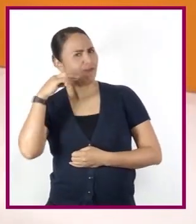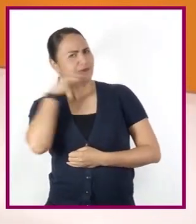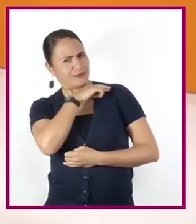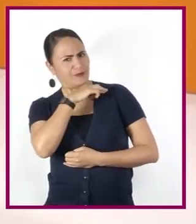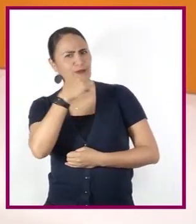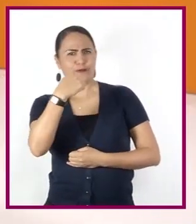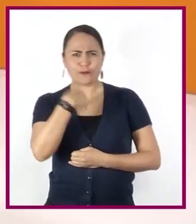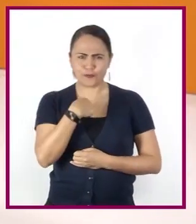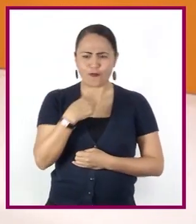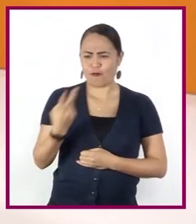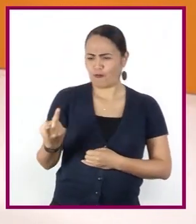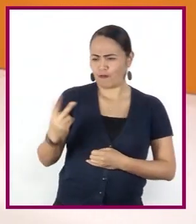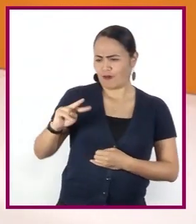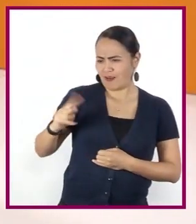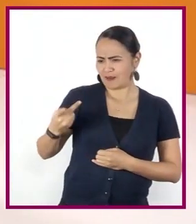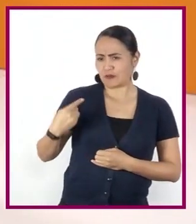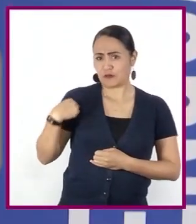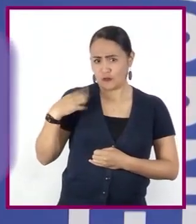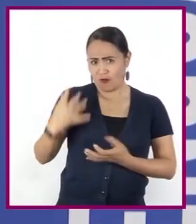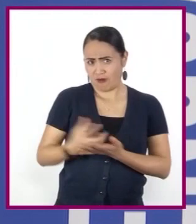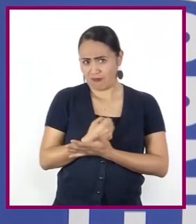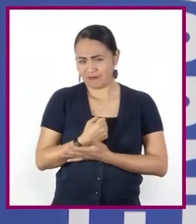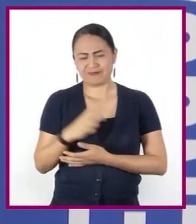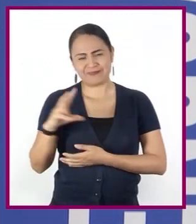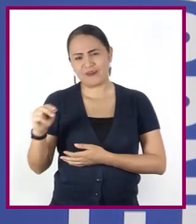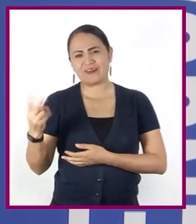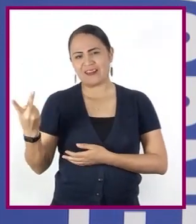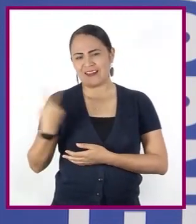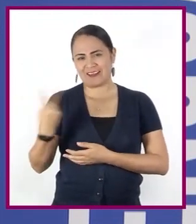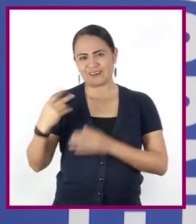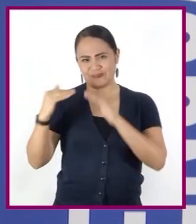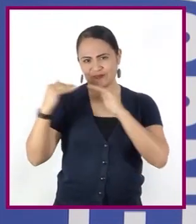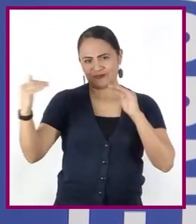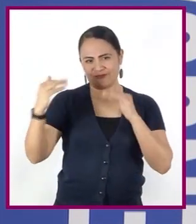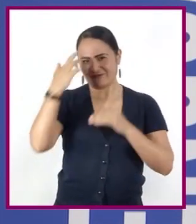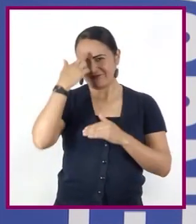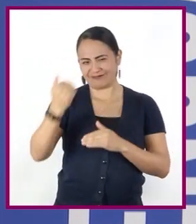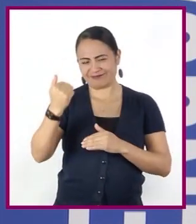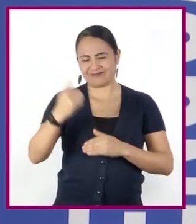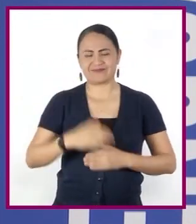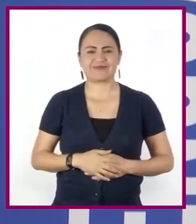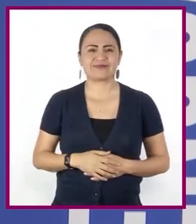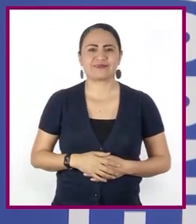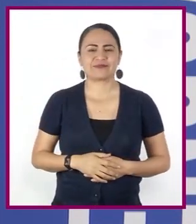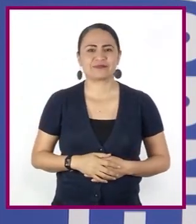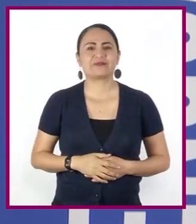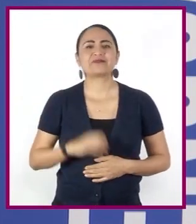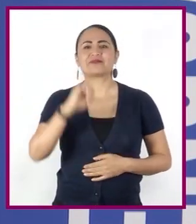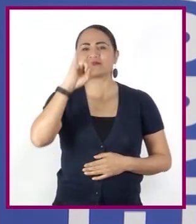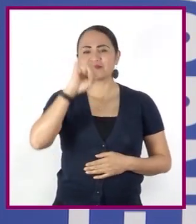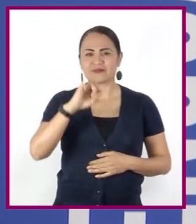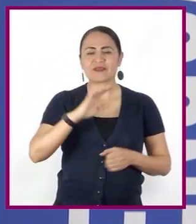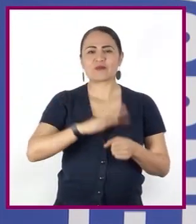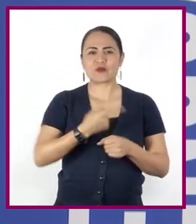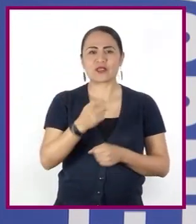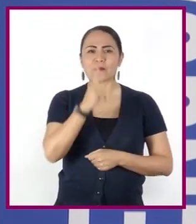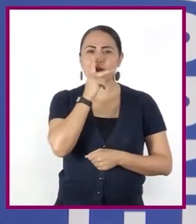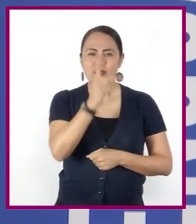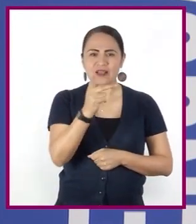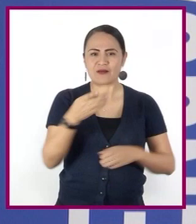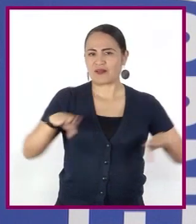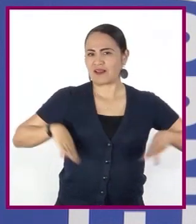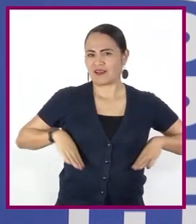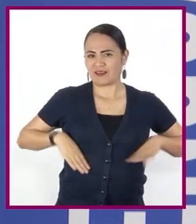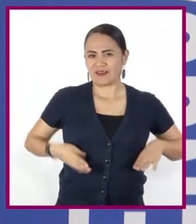¿O las dos? Ni usted ni yo. Bueno, sí, yo creo que las dos, sobre todo porque usaste muy bien las frases